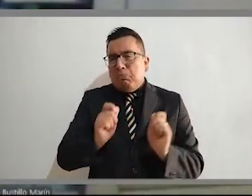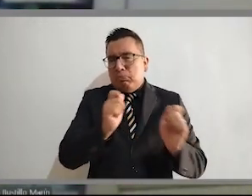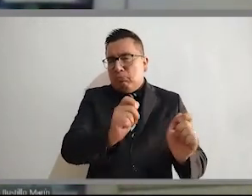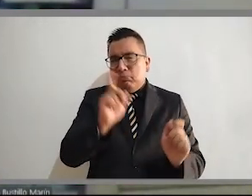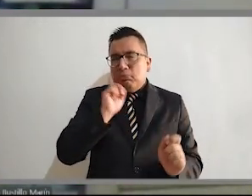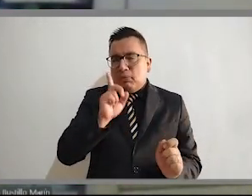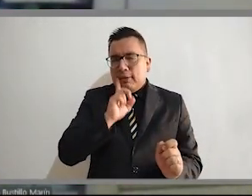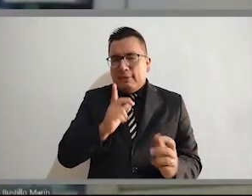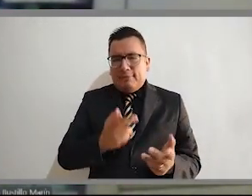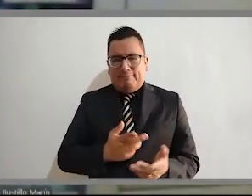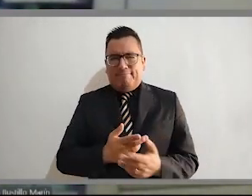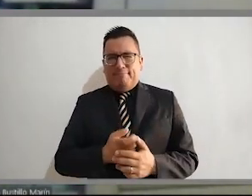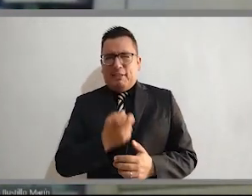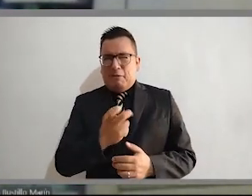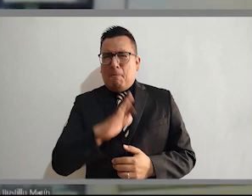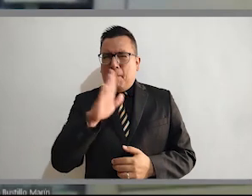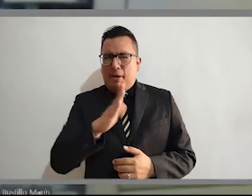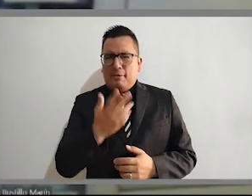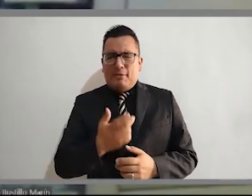Porque